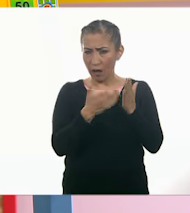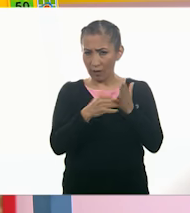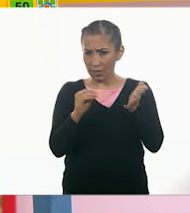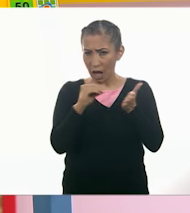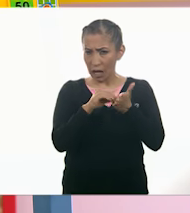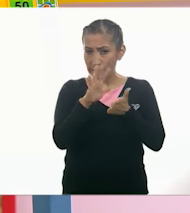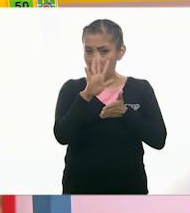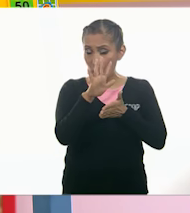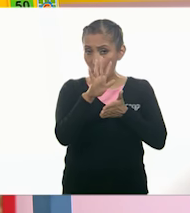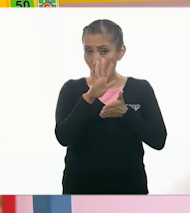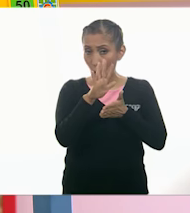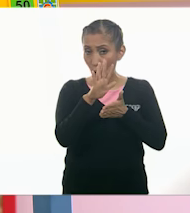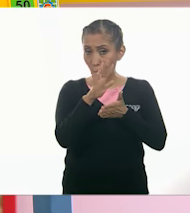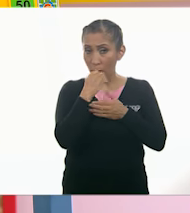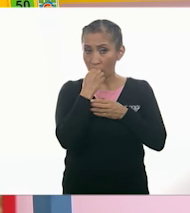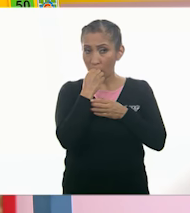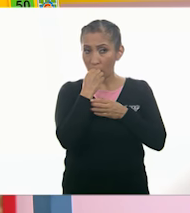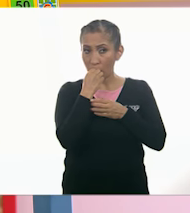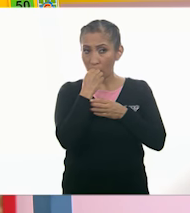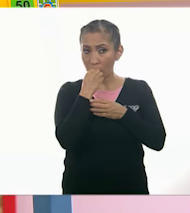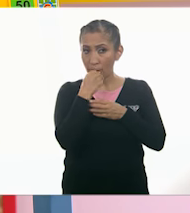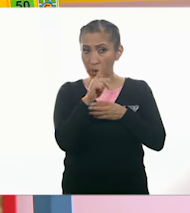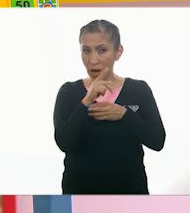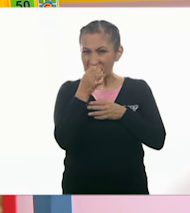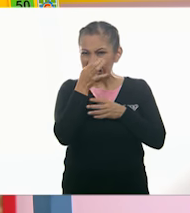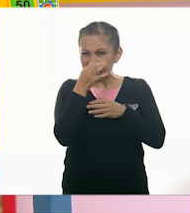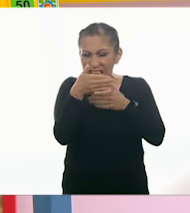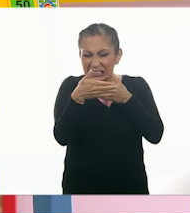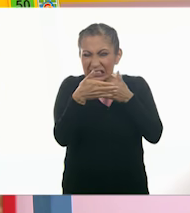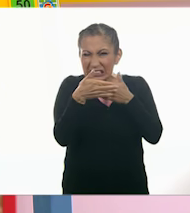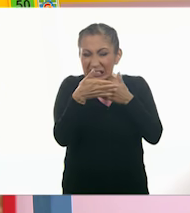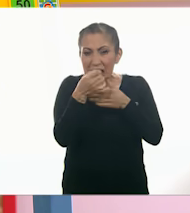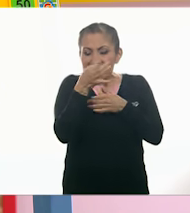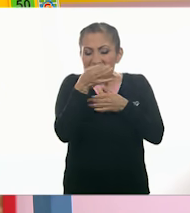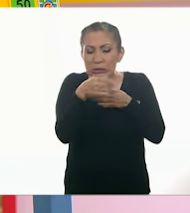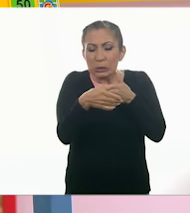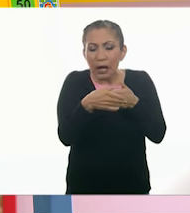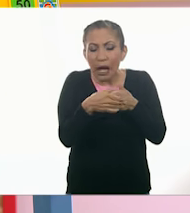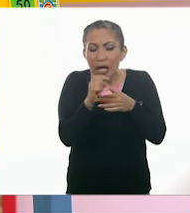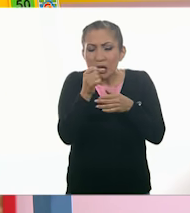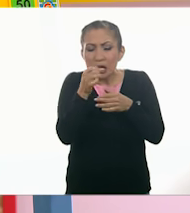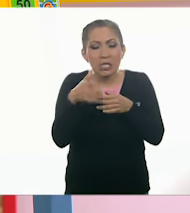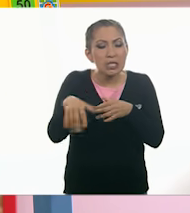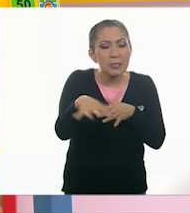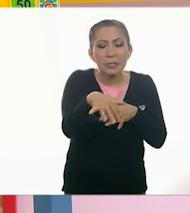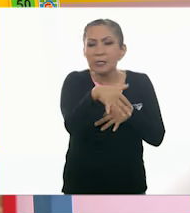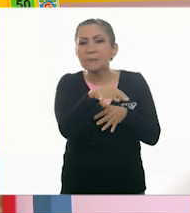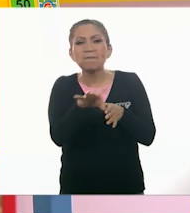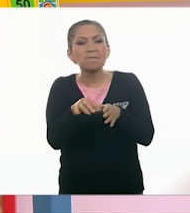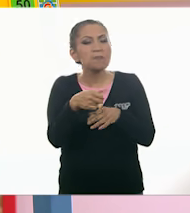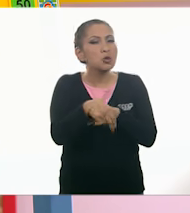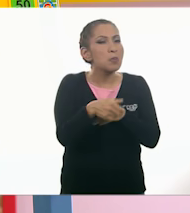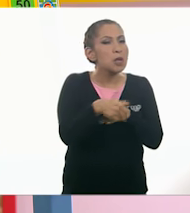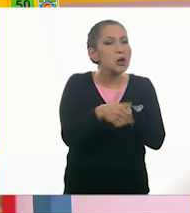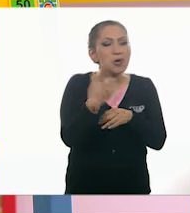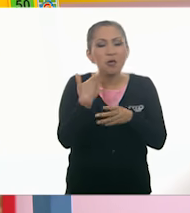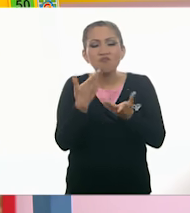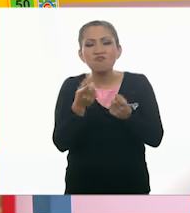Le faltan 5 unidades. Así es. Pero nos estamos acercando. Estamos detrás de la pista de este número.